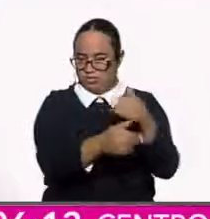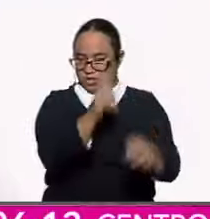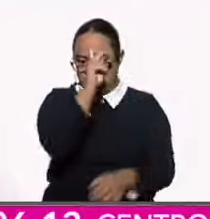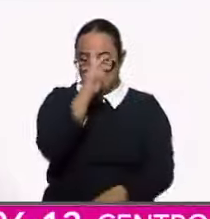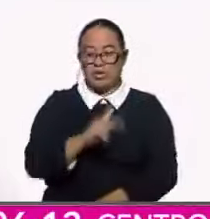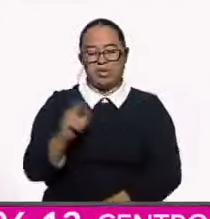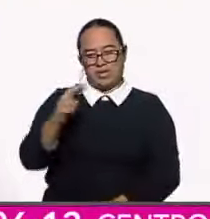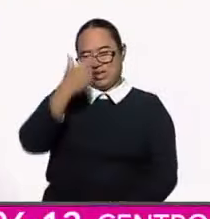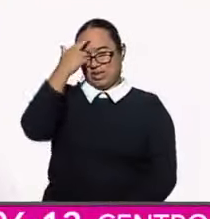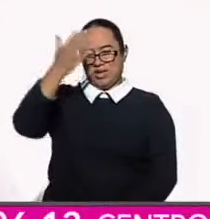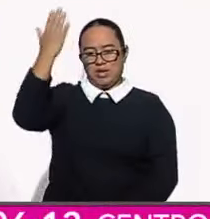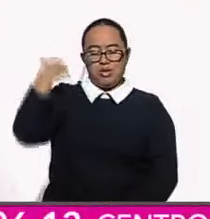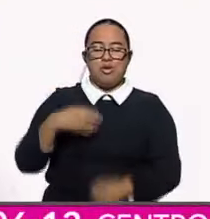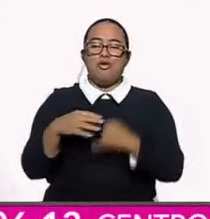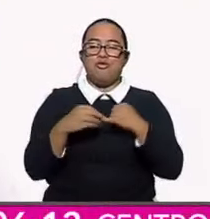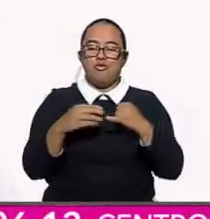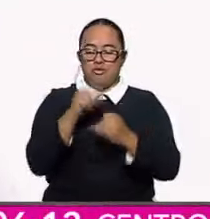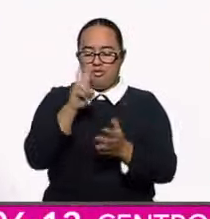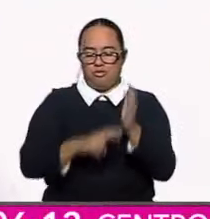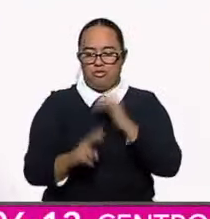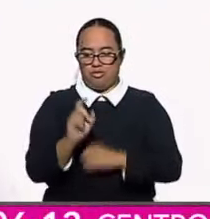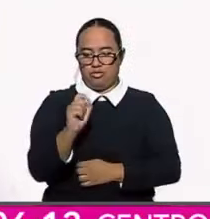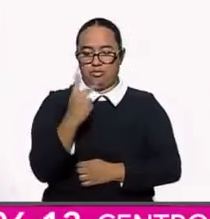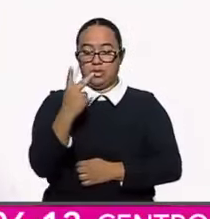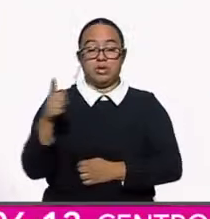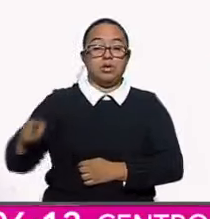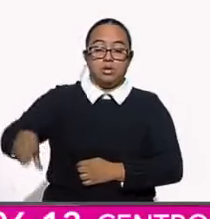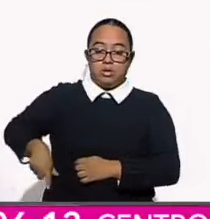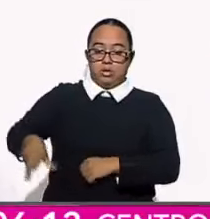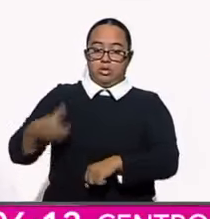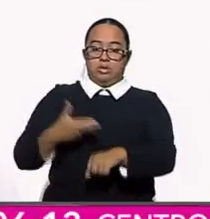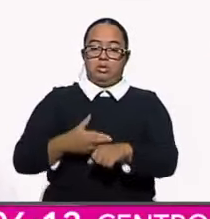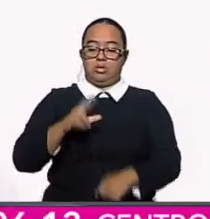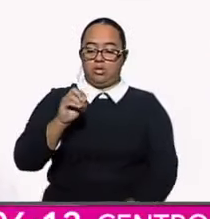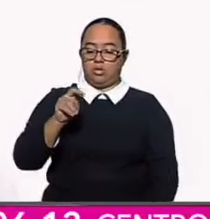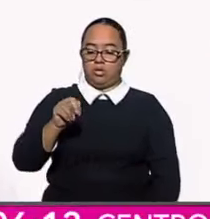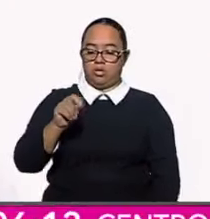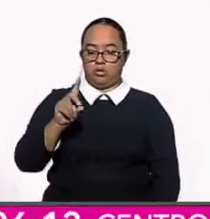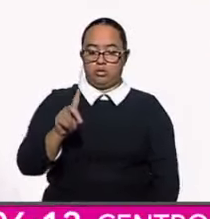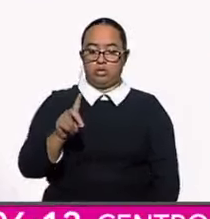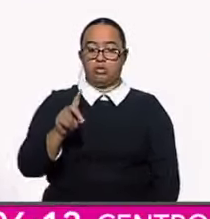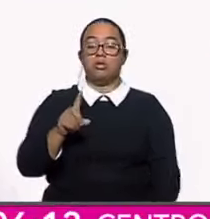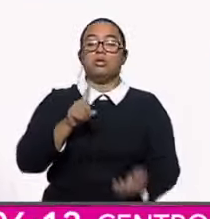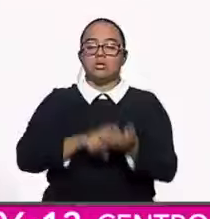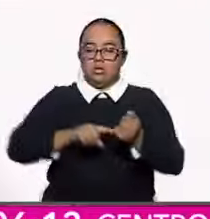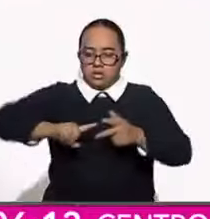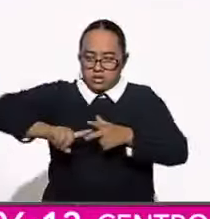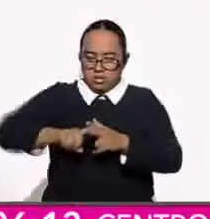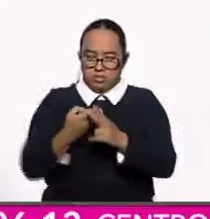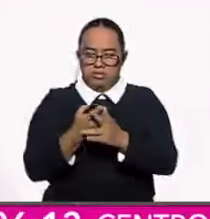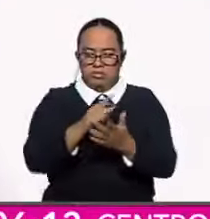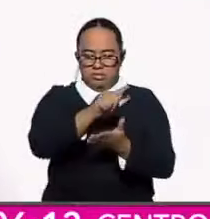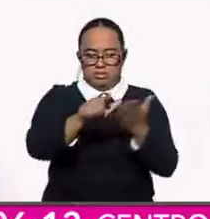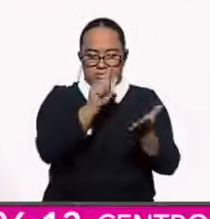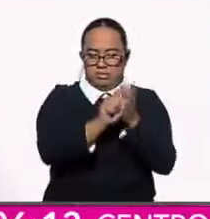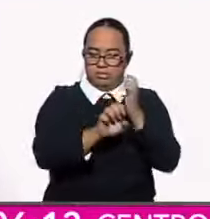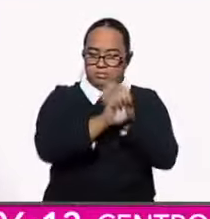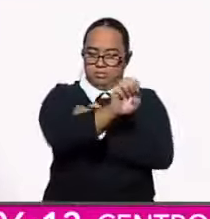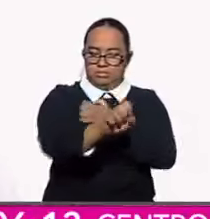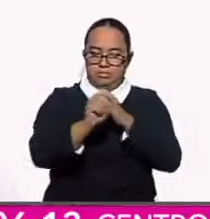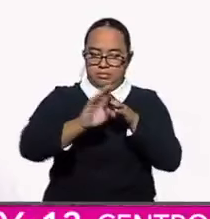en Florida en 2022, cuando el gobernador Ron DeSantis puso en marcha su ley